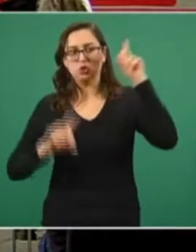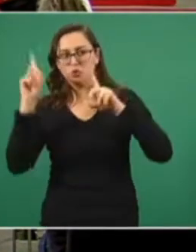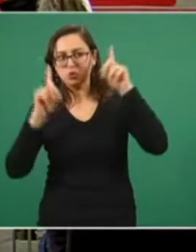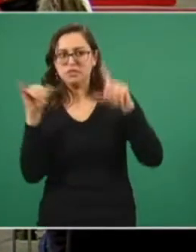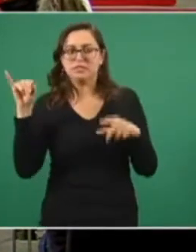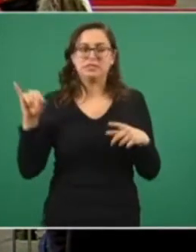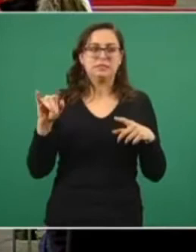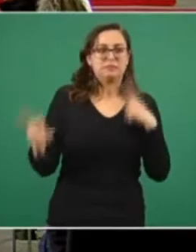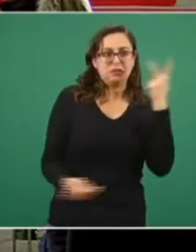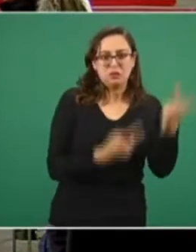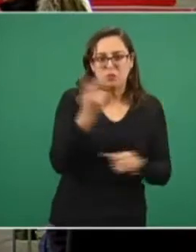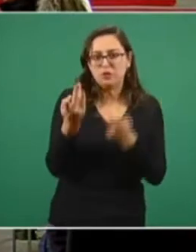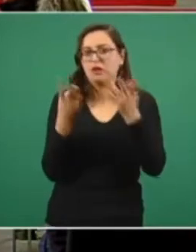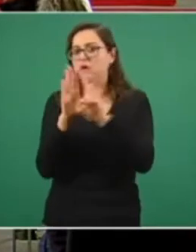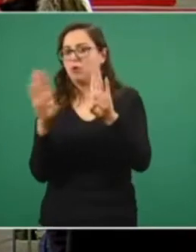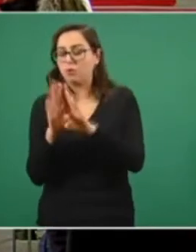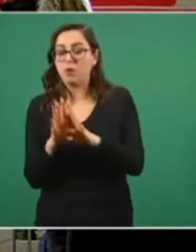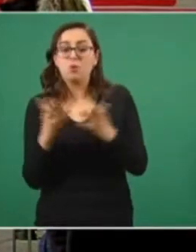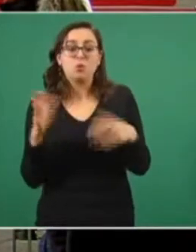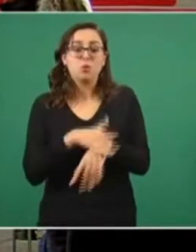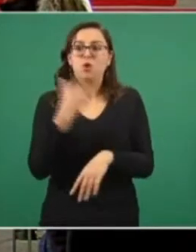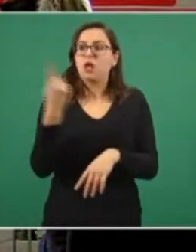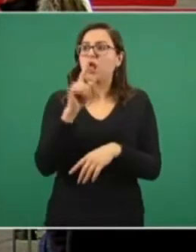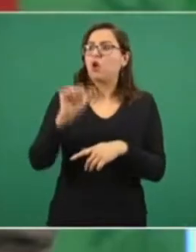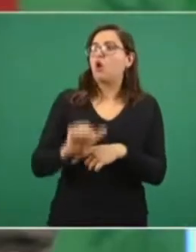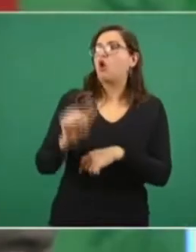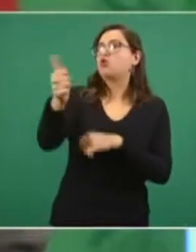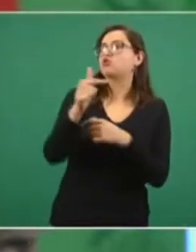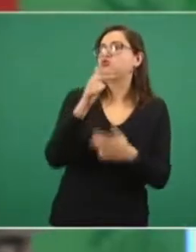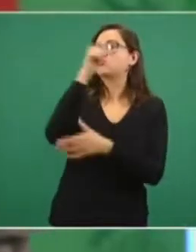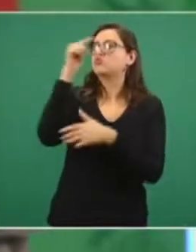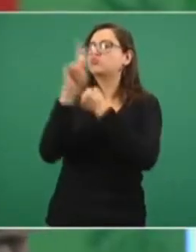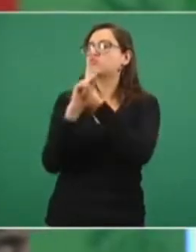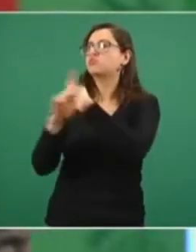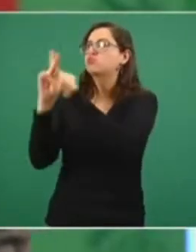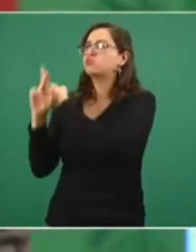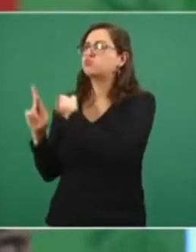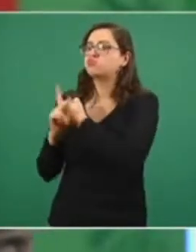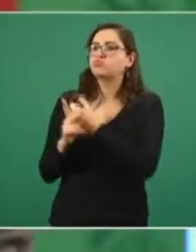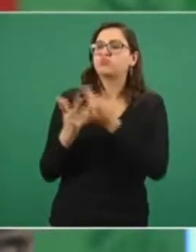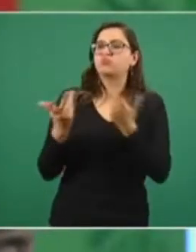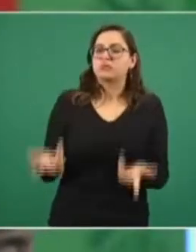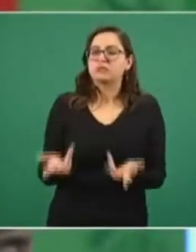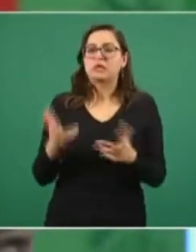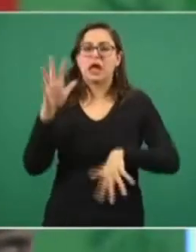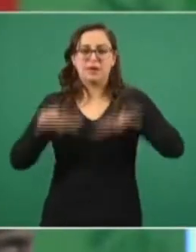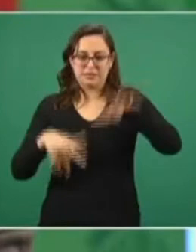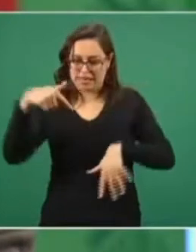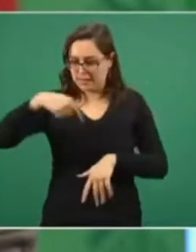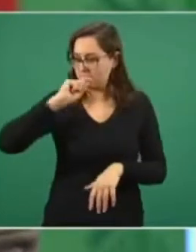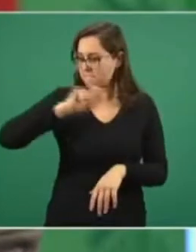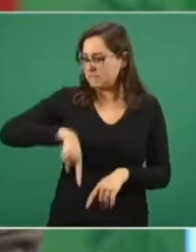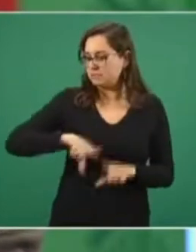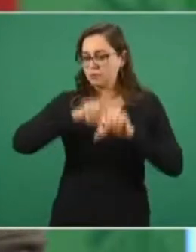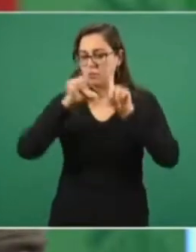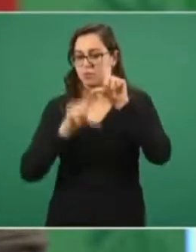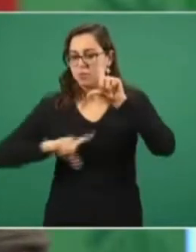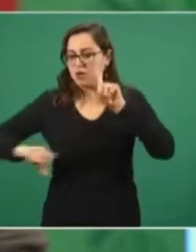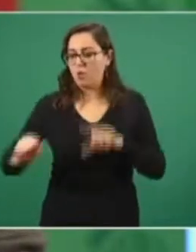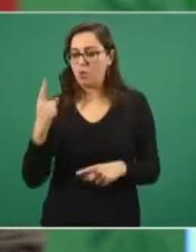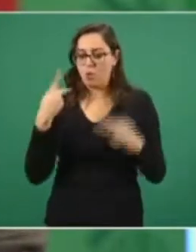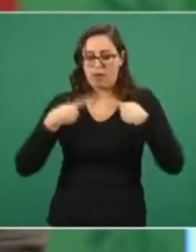Cuando aparecen noticias en otras partes del mundo y en algunas ocasiones también de nosotros en México